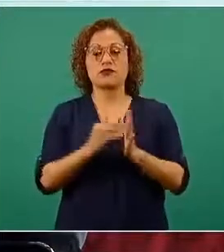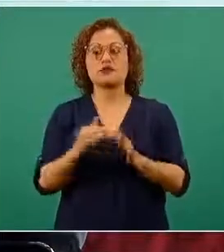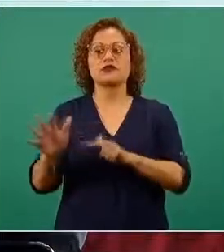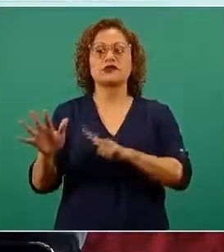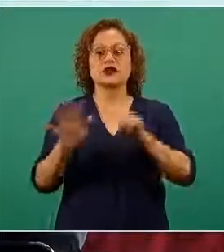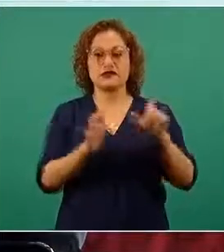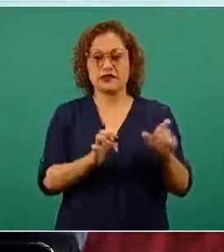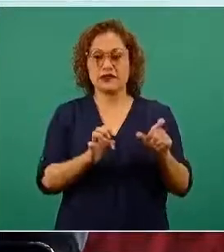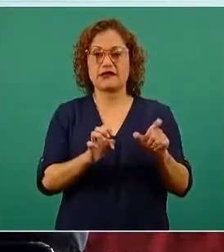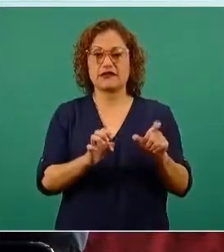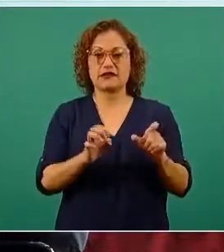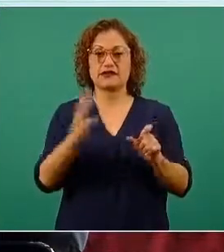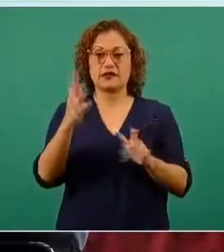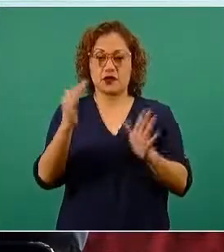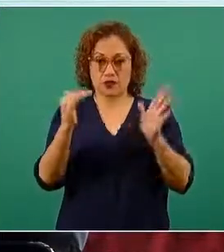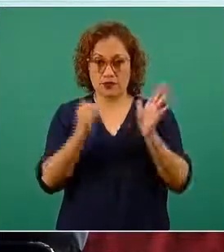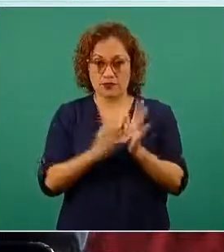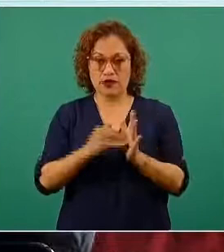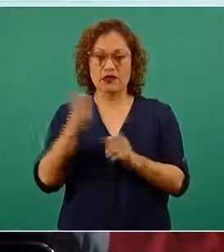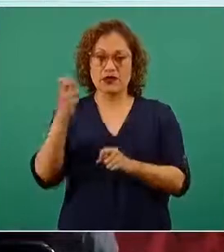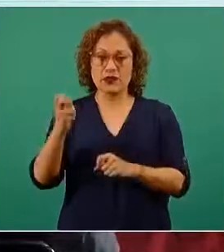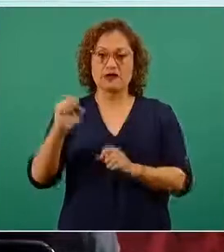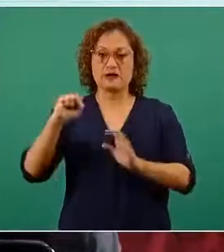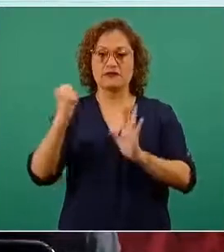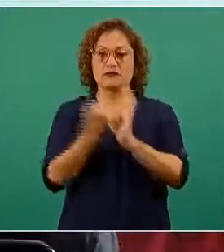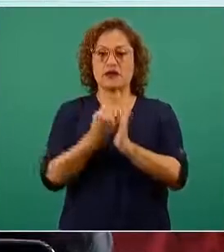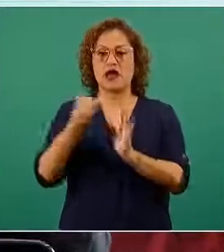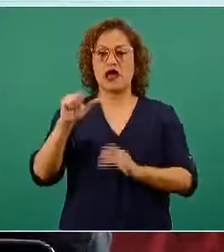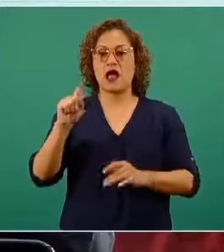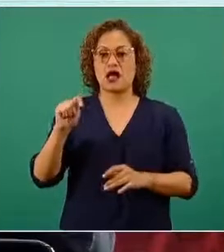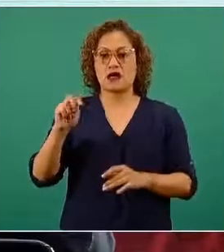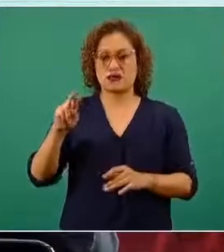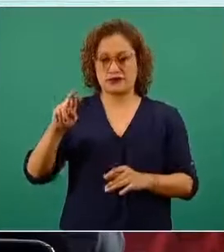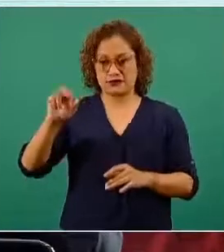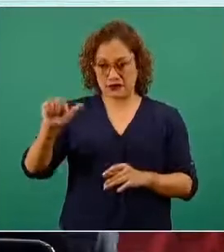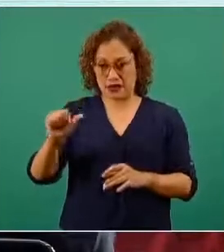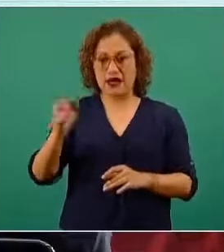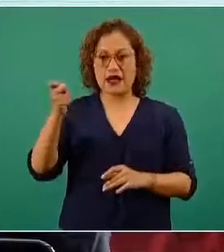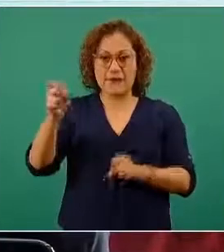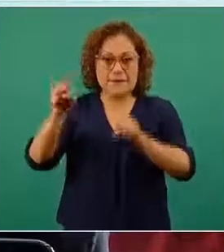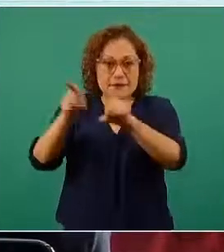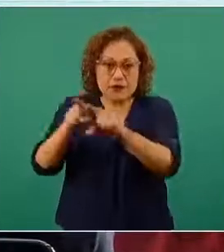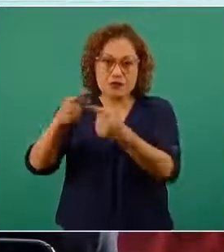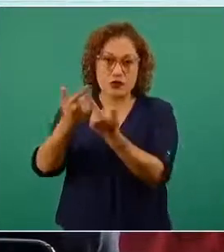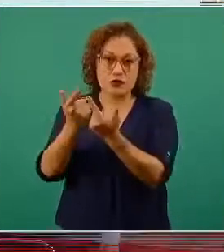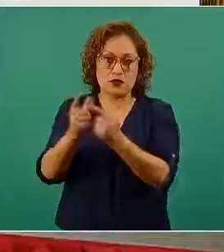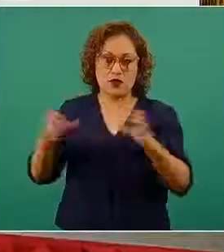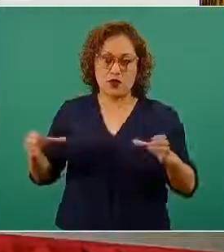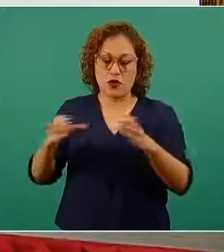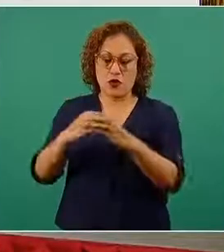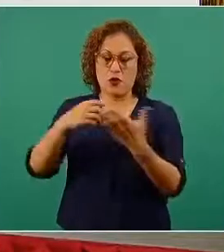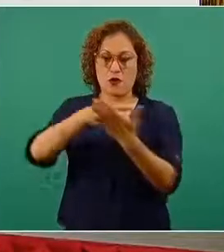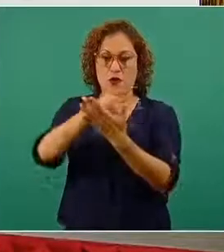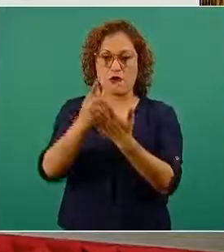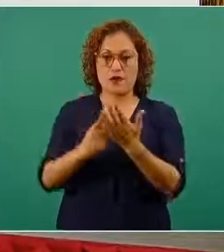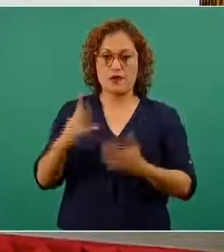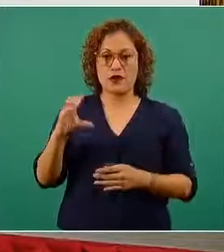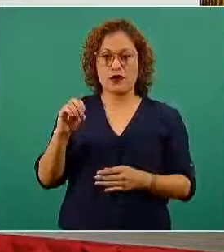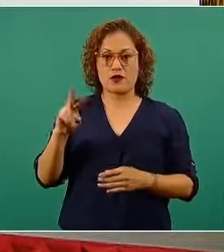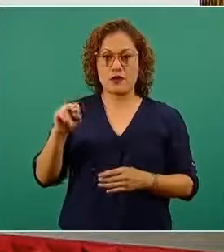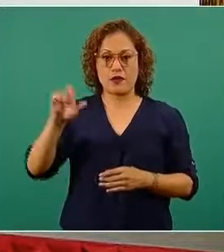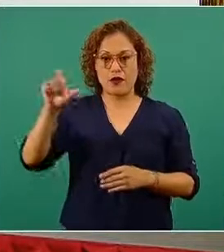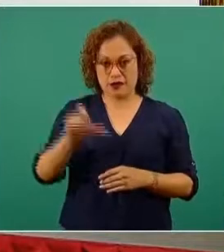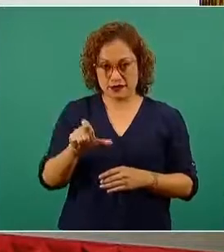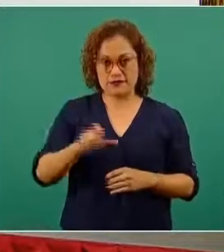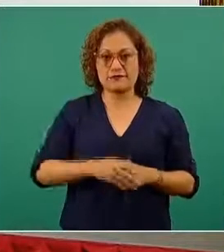Astra con el mecanismo COVAX. Esta es ya la primera entrega de COVAX para México. Más tarde,